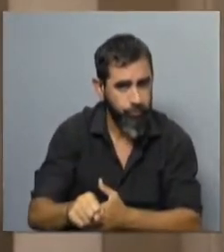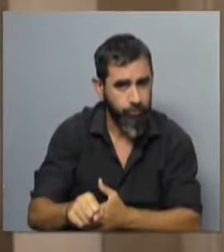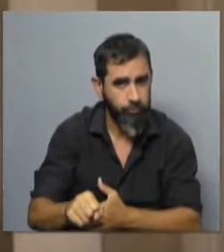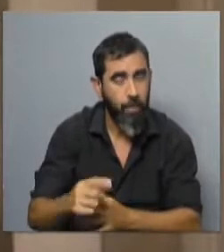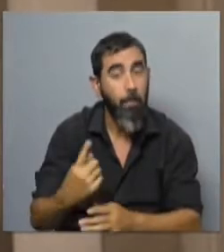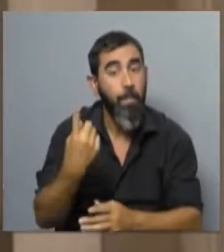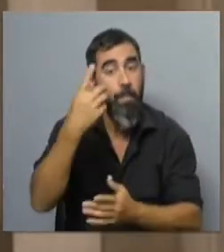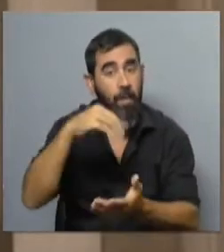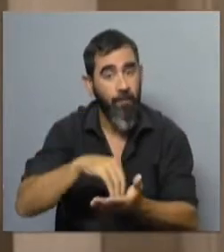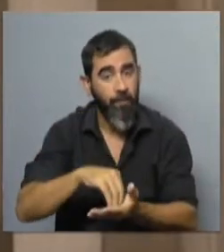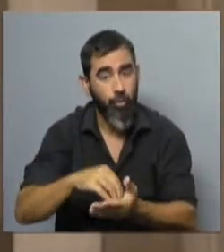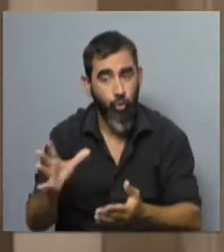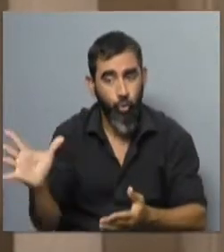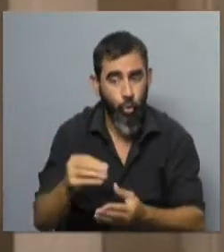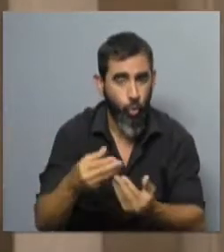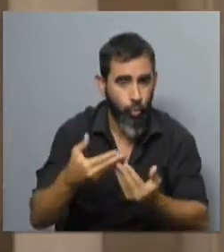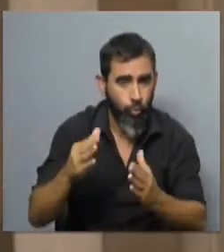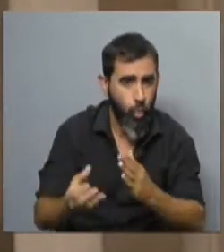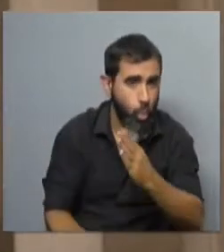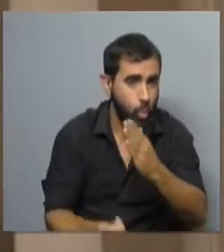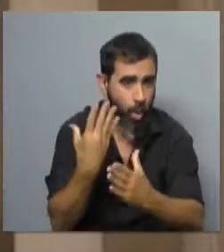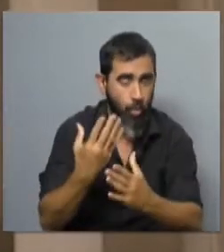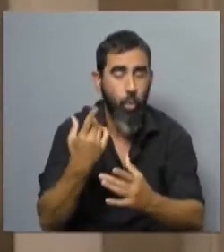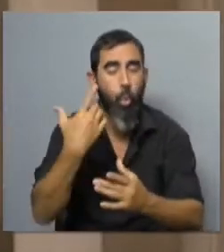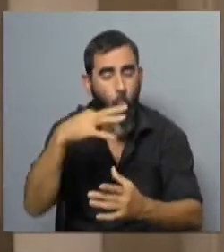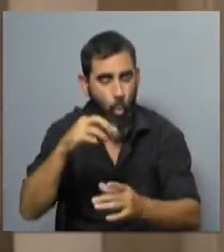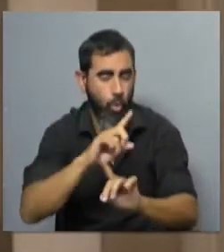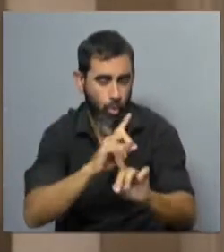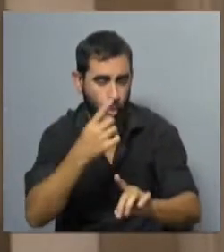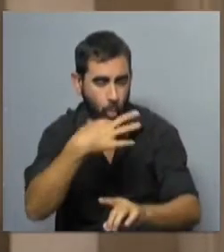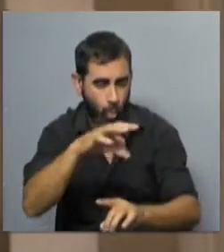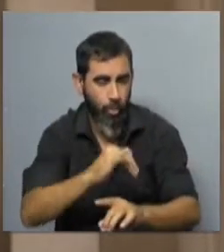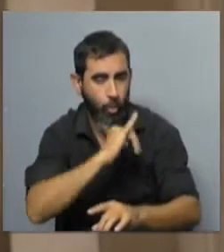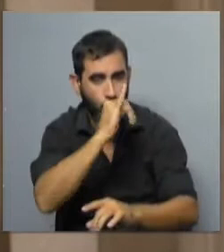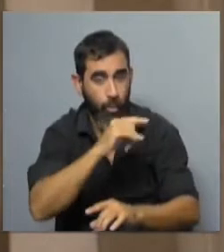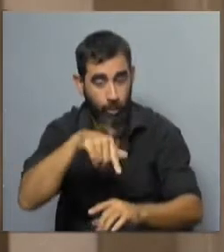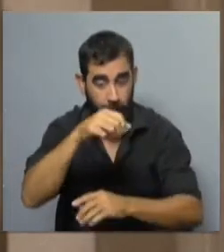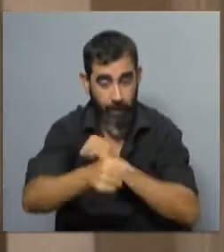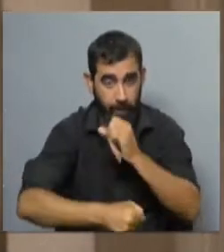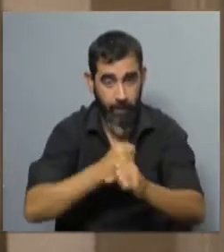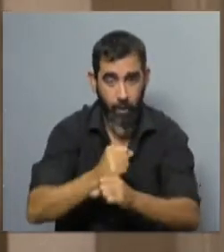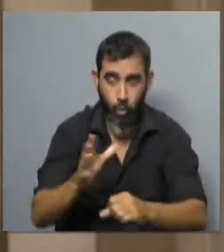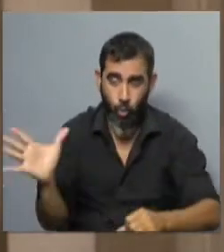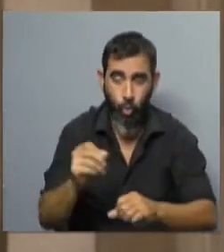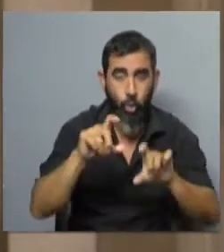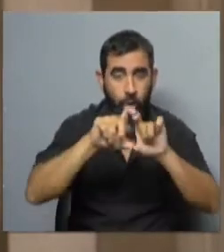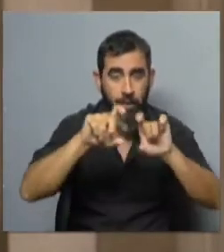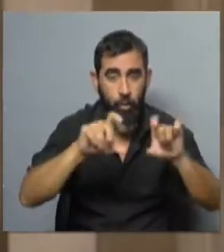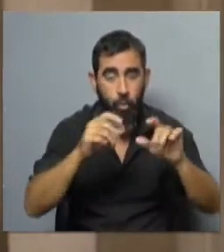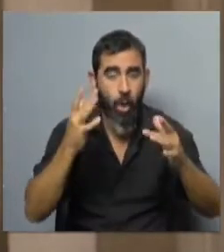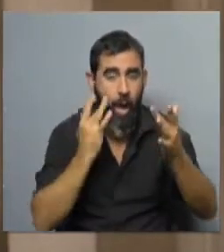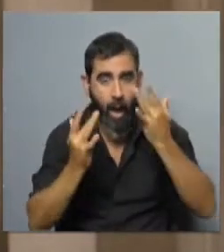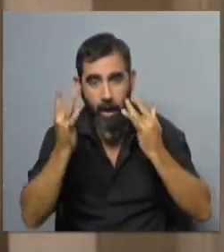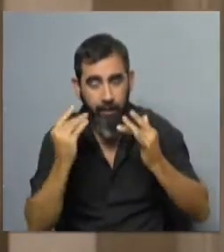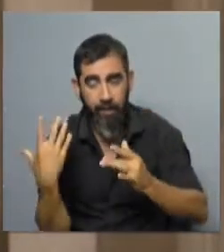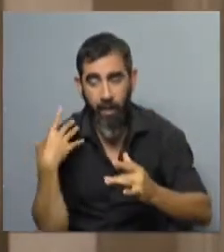es la primera vez que vamos a hacer 2 estrenos nuevos menos uno, y me gustaría contárselos porque este año la comedia va a tener 2 títulos, artistas, directoras